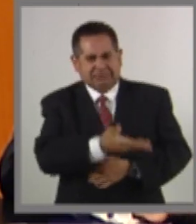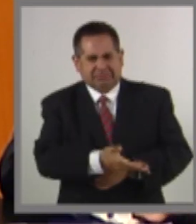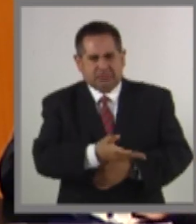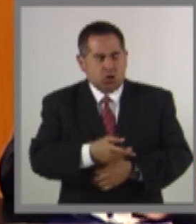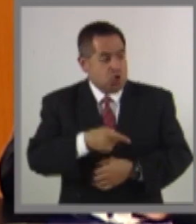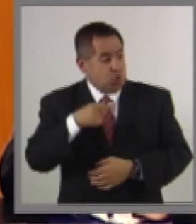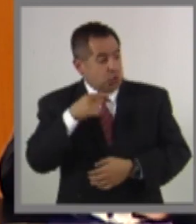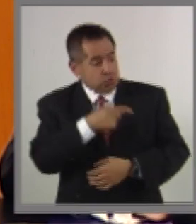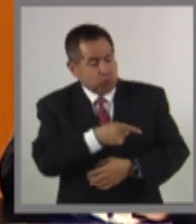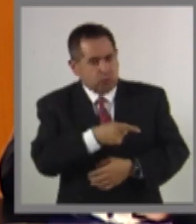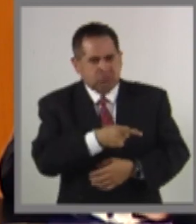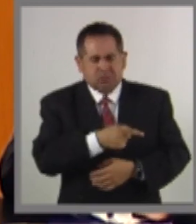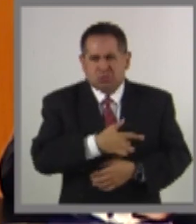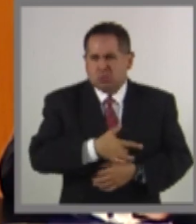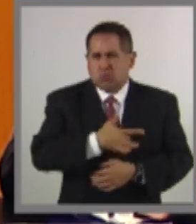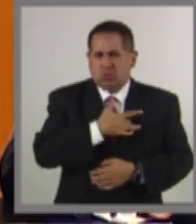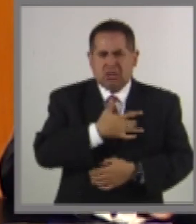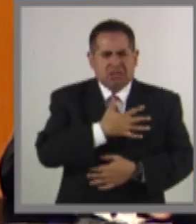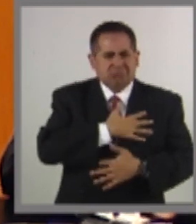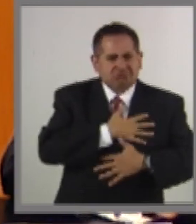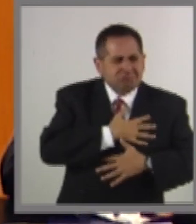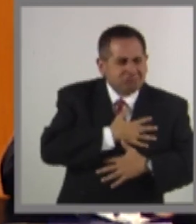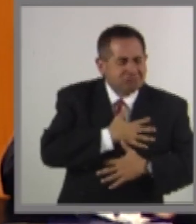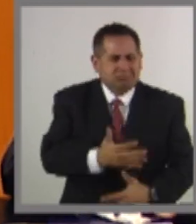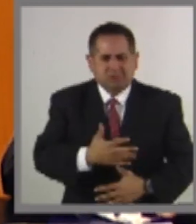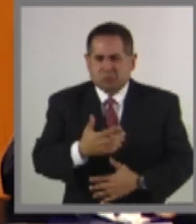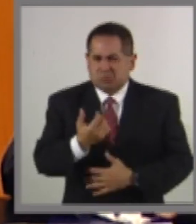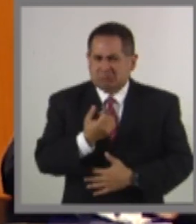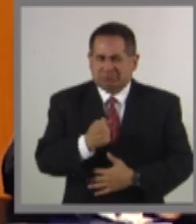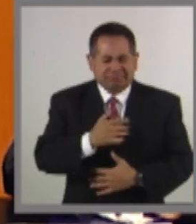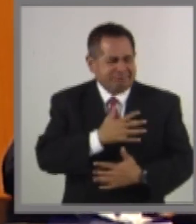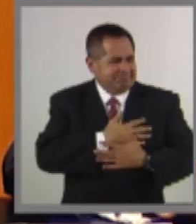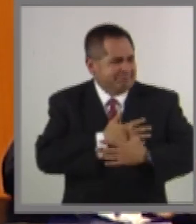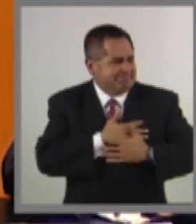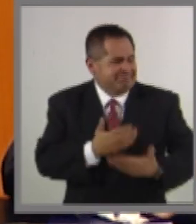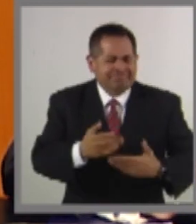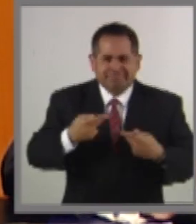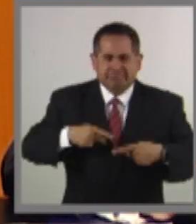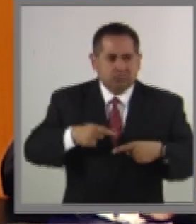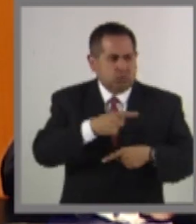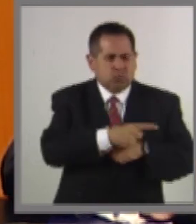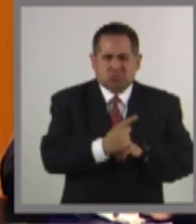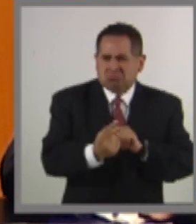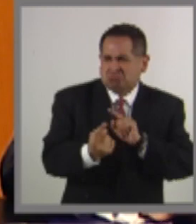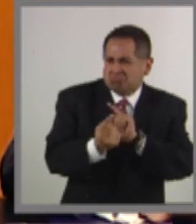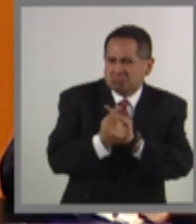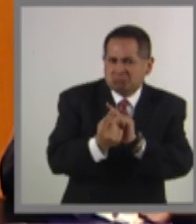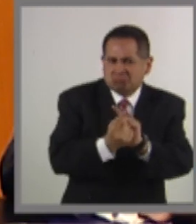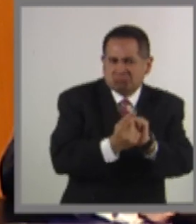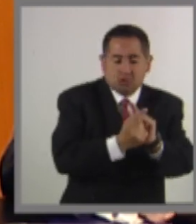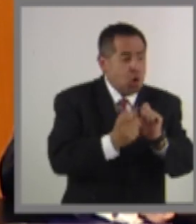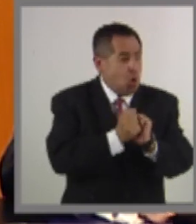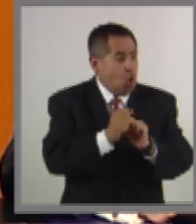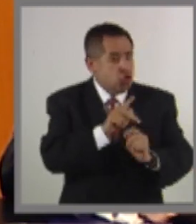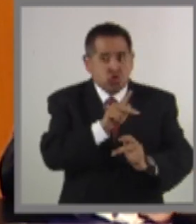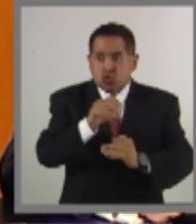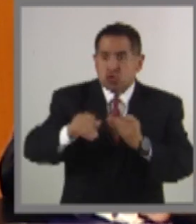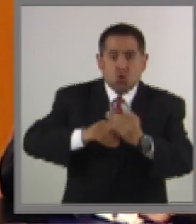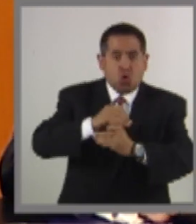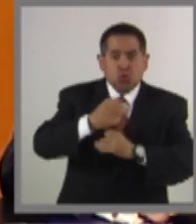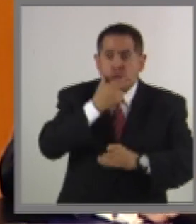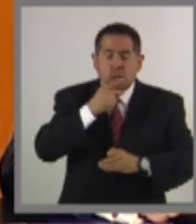tu humanismo, tu capacidad que has tenido para relacionarte con todos los senadores y las